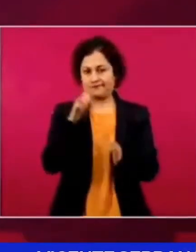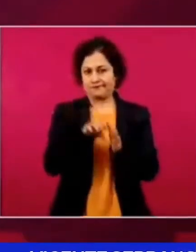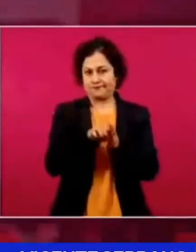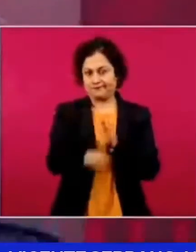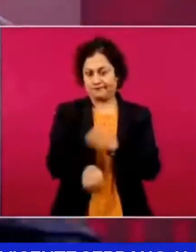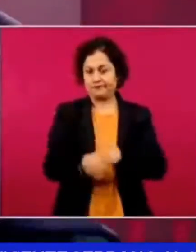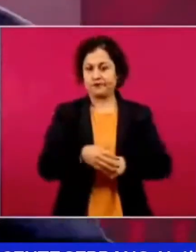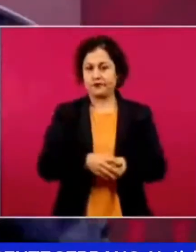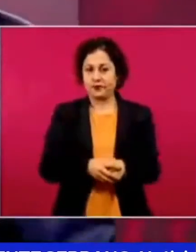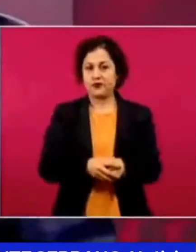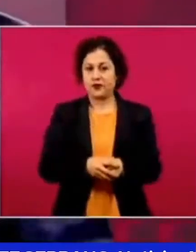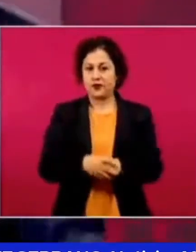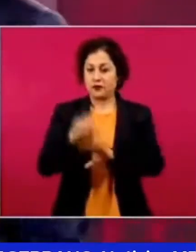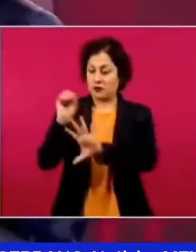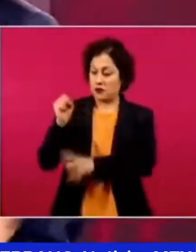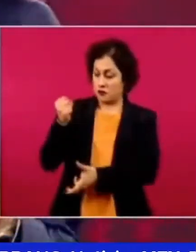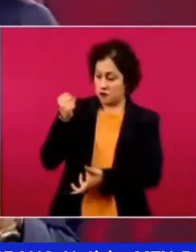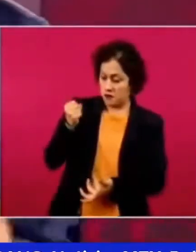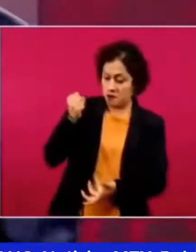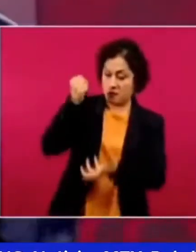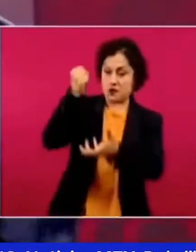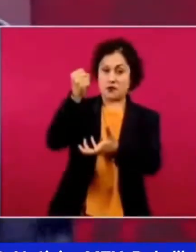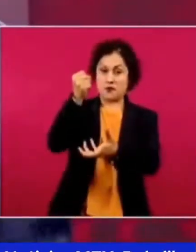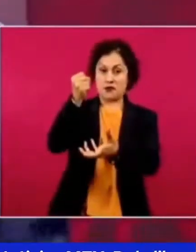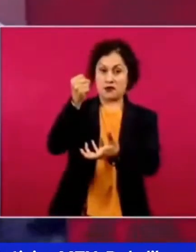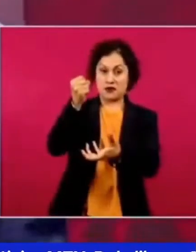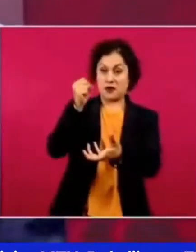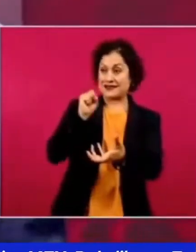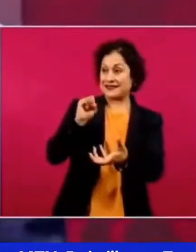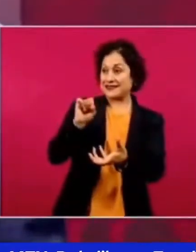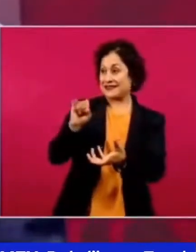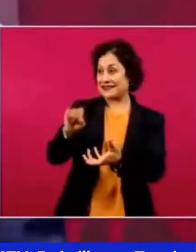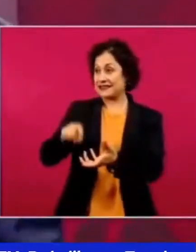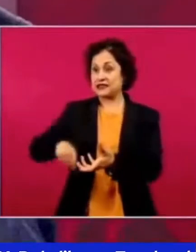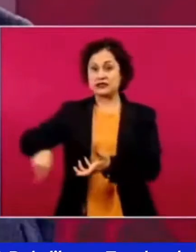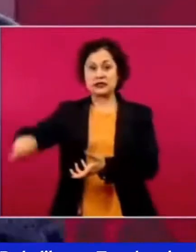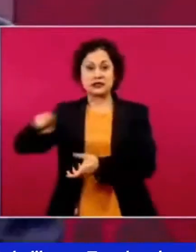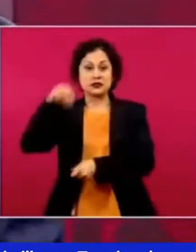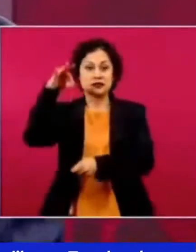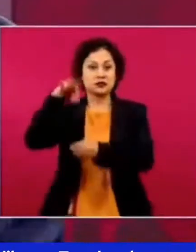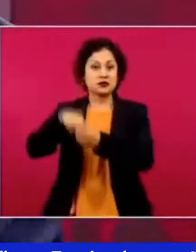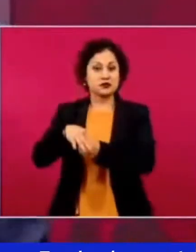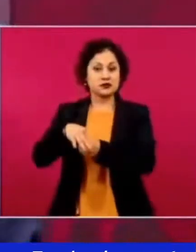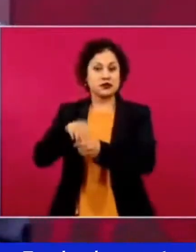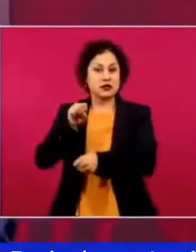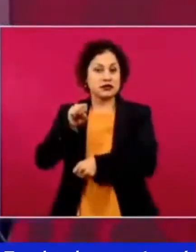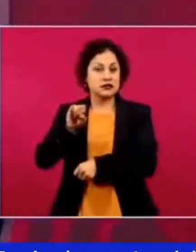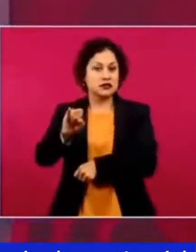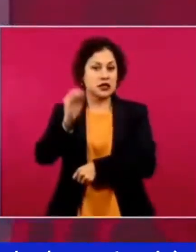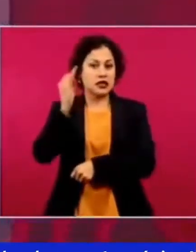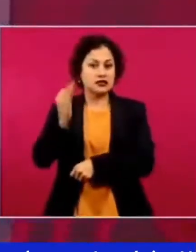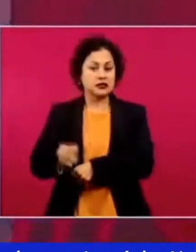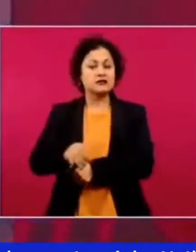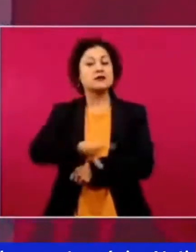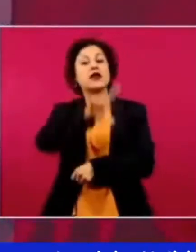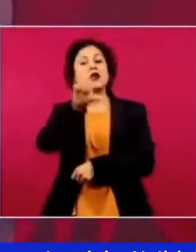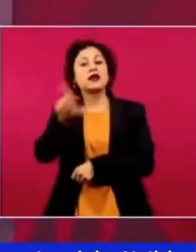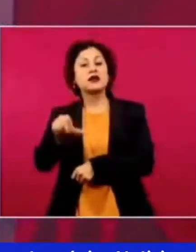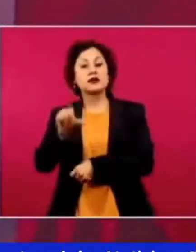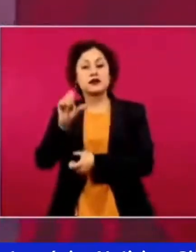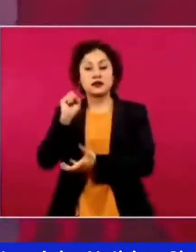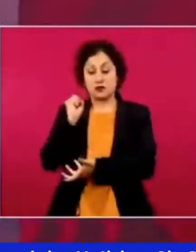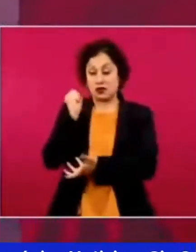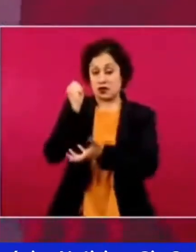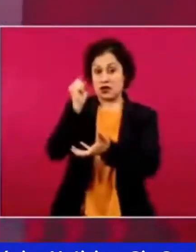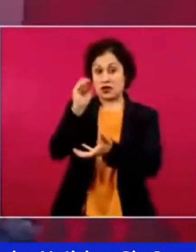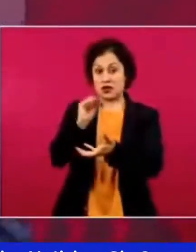dinero del presupuesto a los legisladores, cuya función no